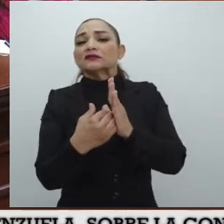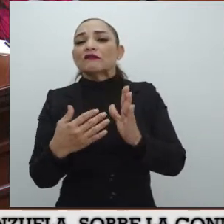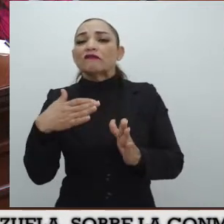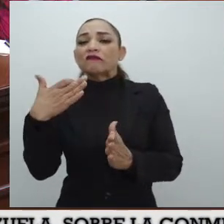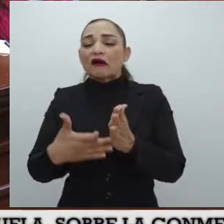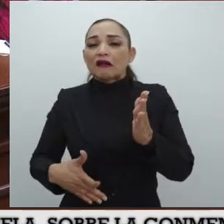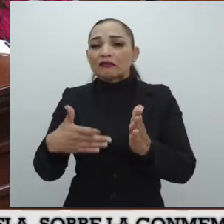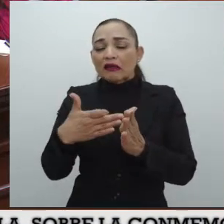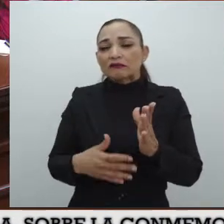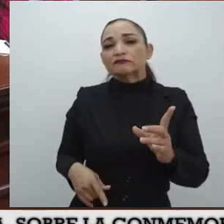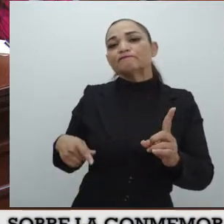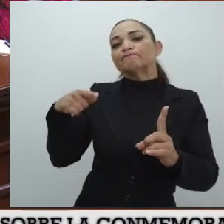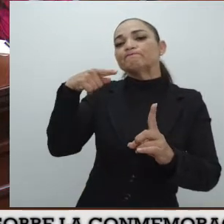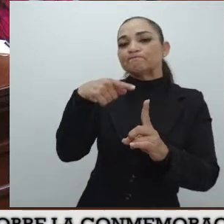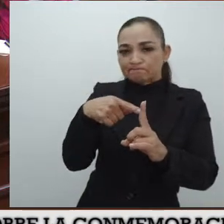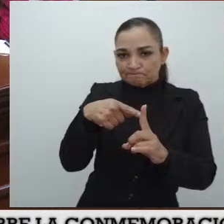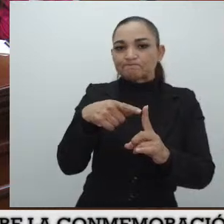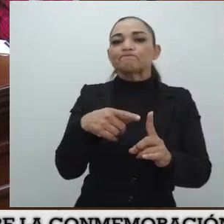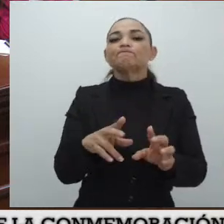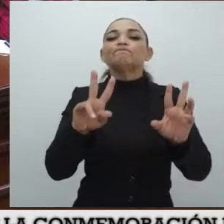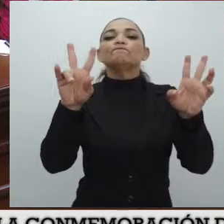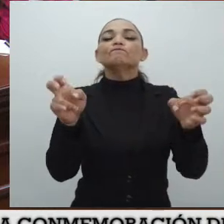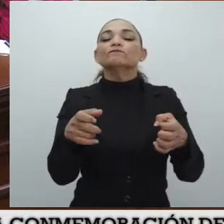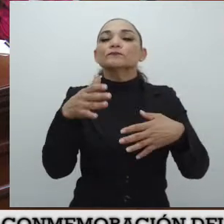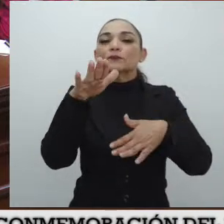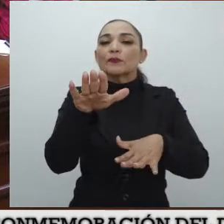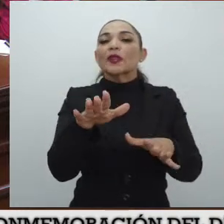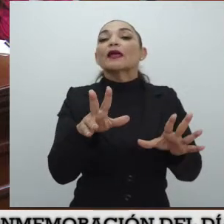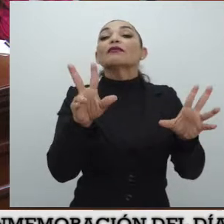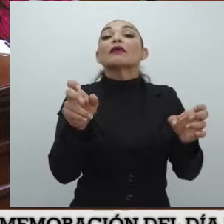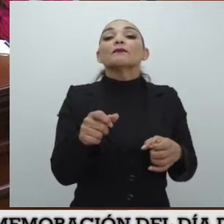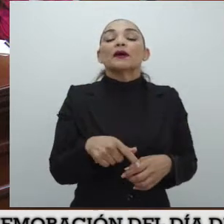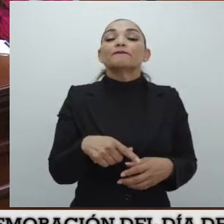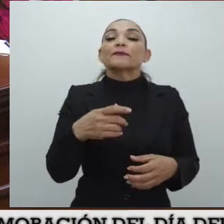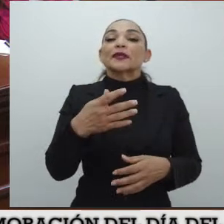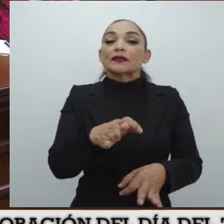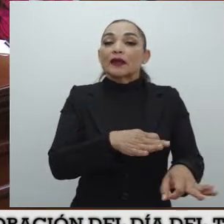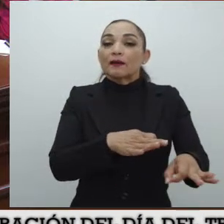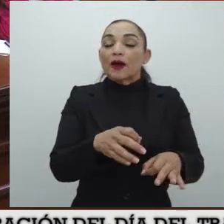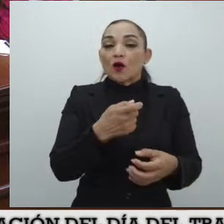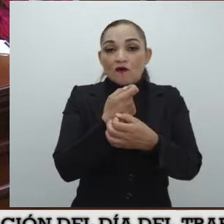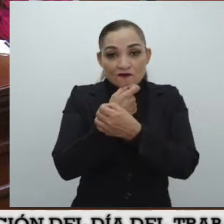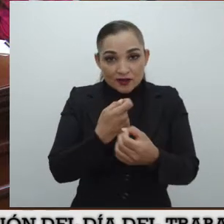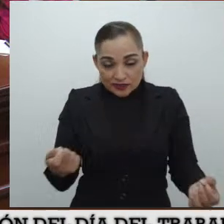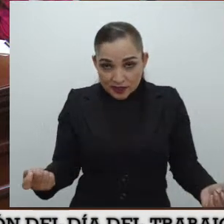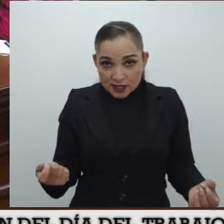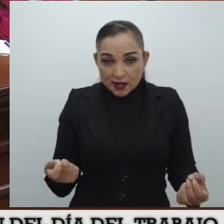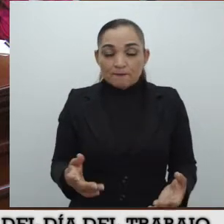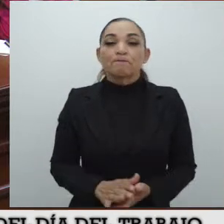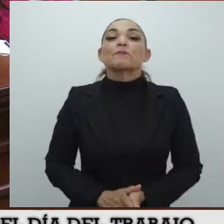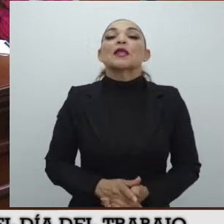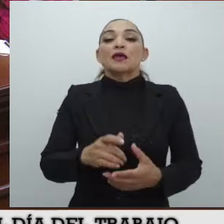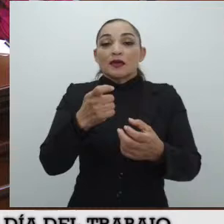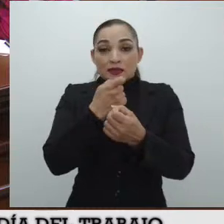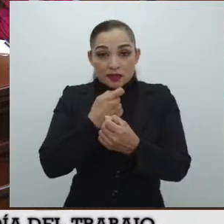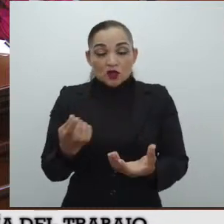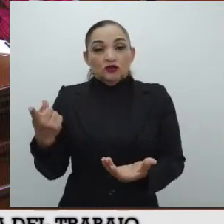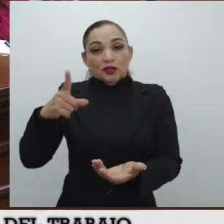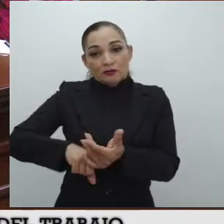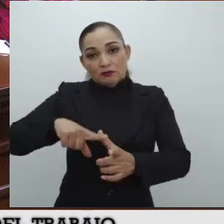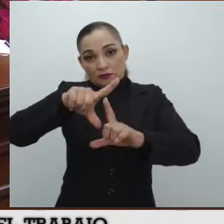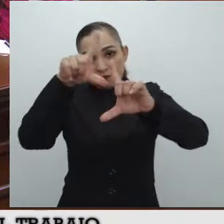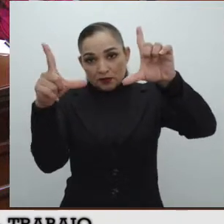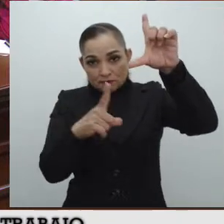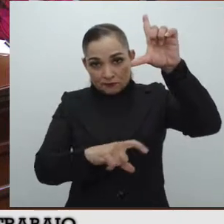en esta materia. En trabajo infantil, la niñez de nuestro país, si bien en correspondencia en